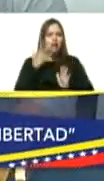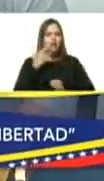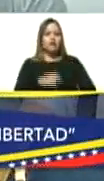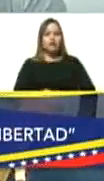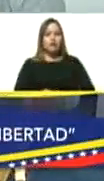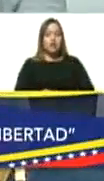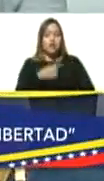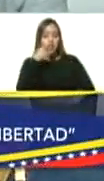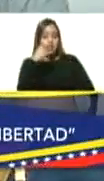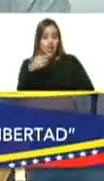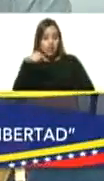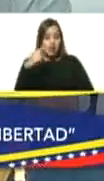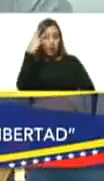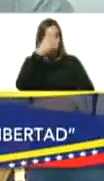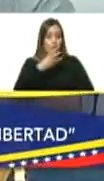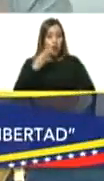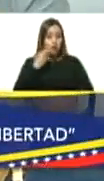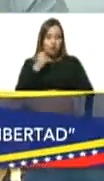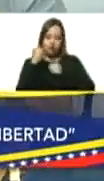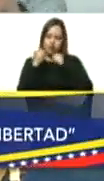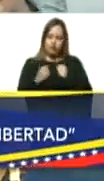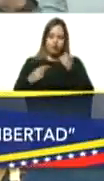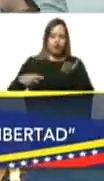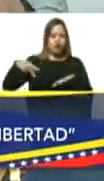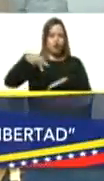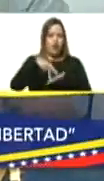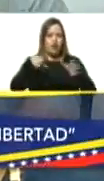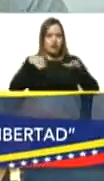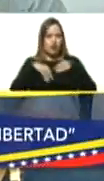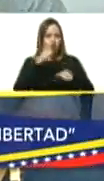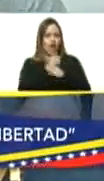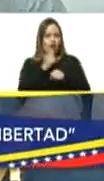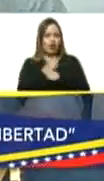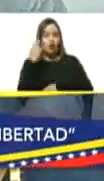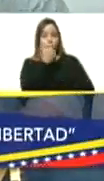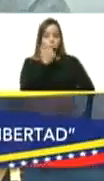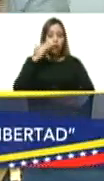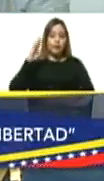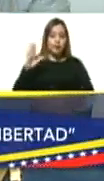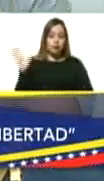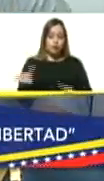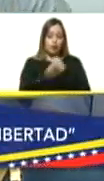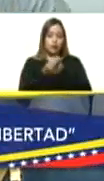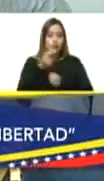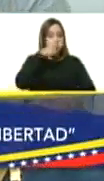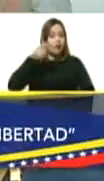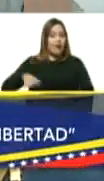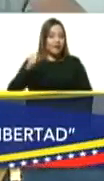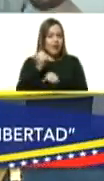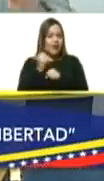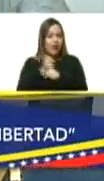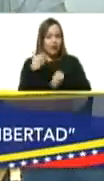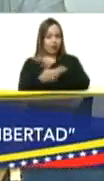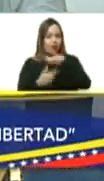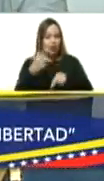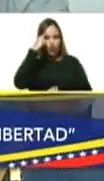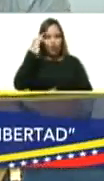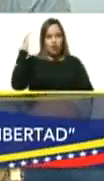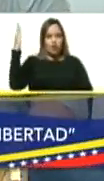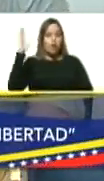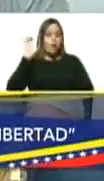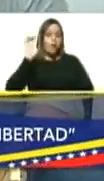la juventud asumiendo con mucha hidalguía, con mucha responsabilidad, pero sobre todo con mucho compromiso con nuestro pueblo, a la tarea que la revolución, Dios y la